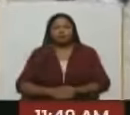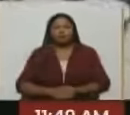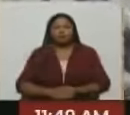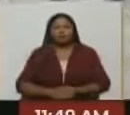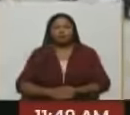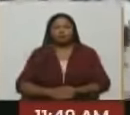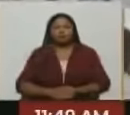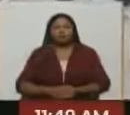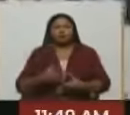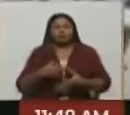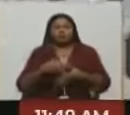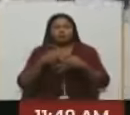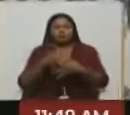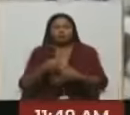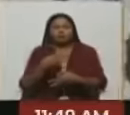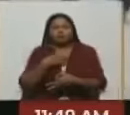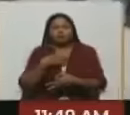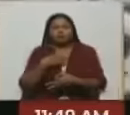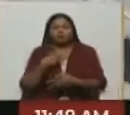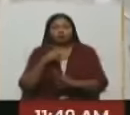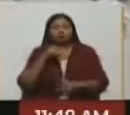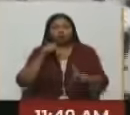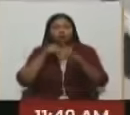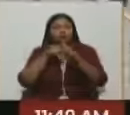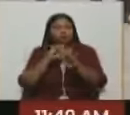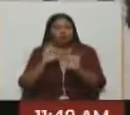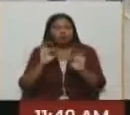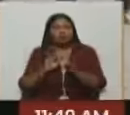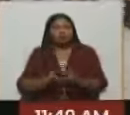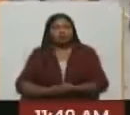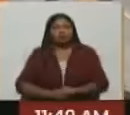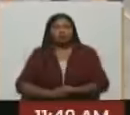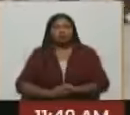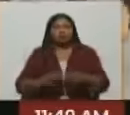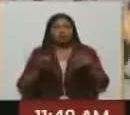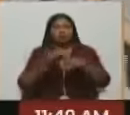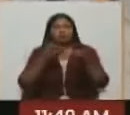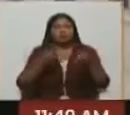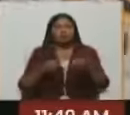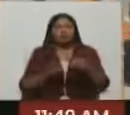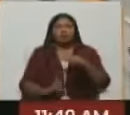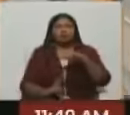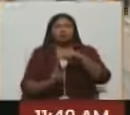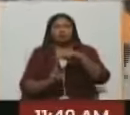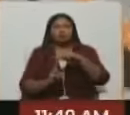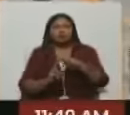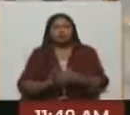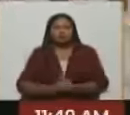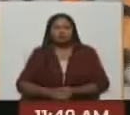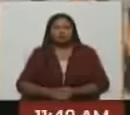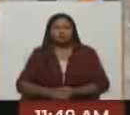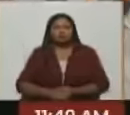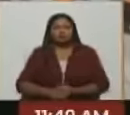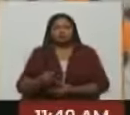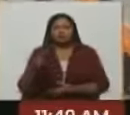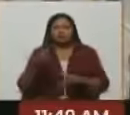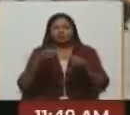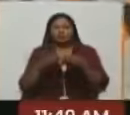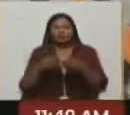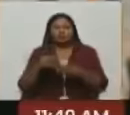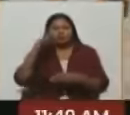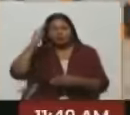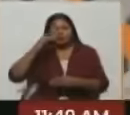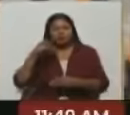fue totalmente develada el asalto a la gobernación del estado Táchira y al principal cuartel militar del